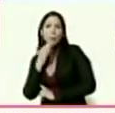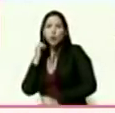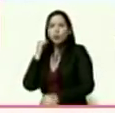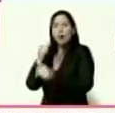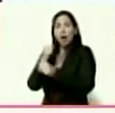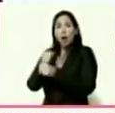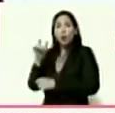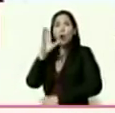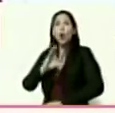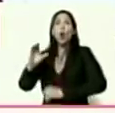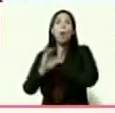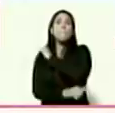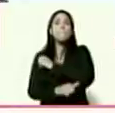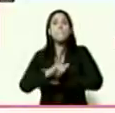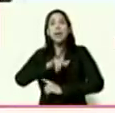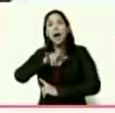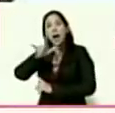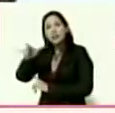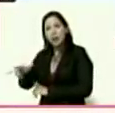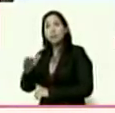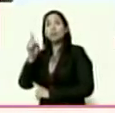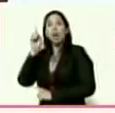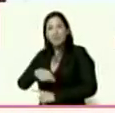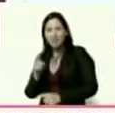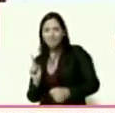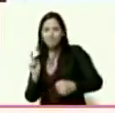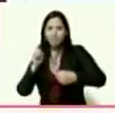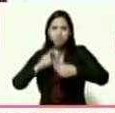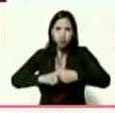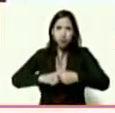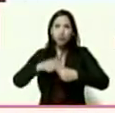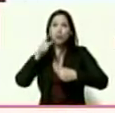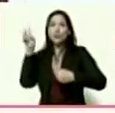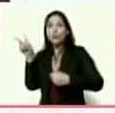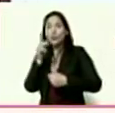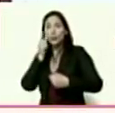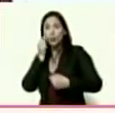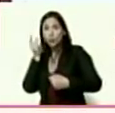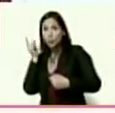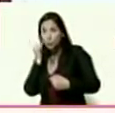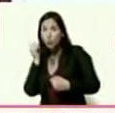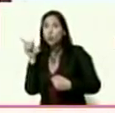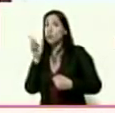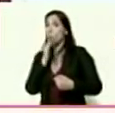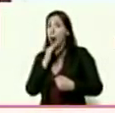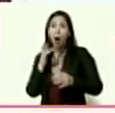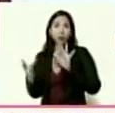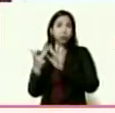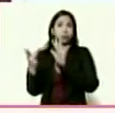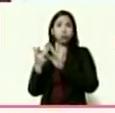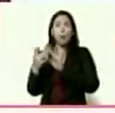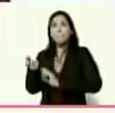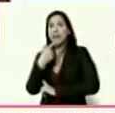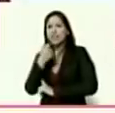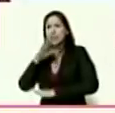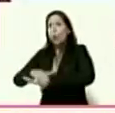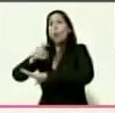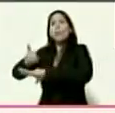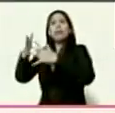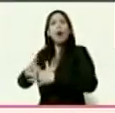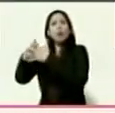de Conviasa. Ahí están incluidos los venezolanos y las venezolanas que no tienen acceso a medicina por culpa de Estados